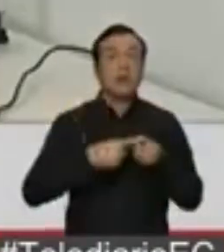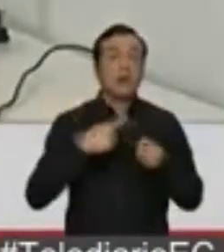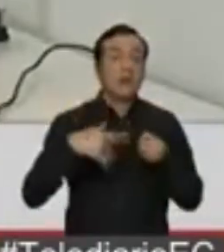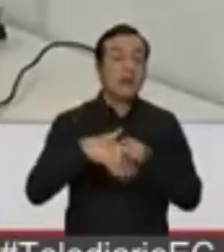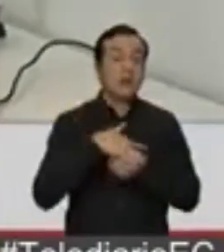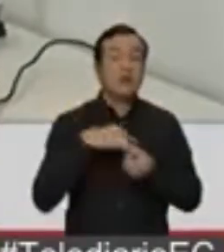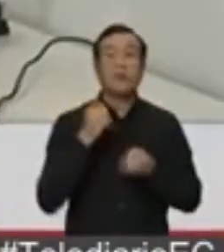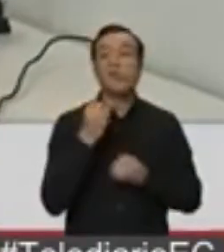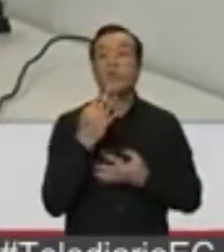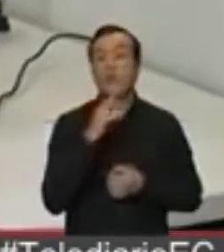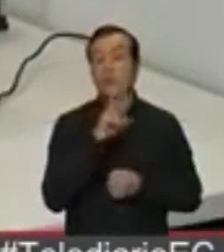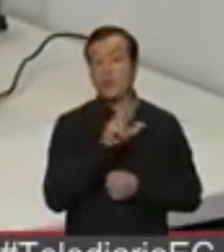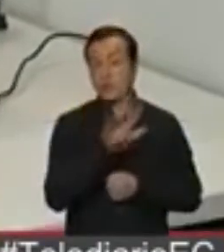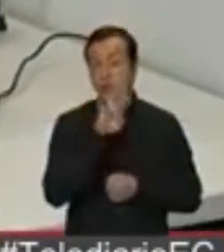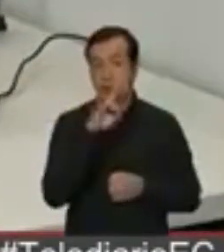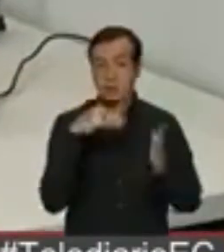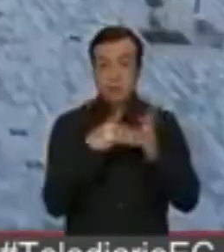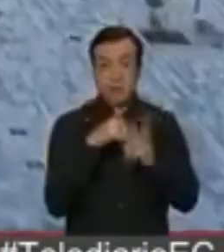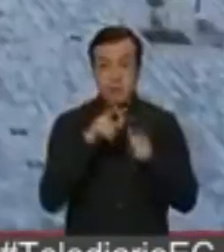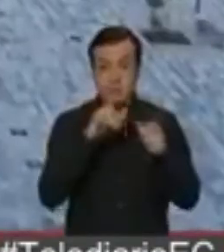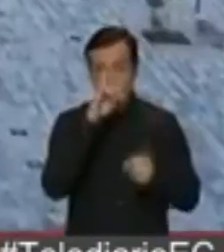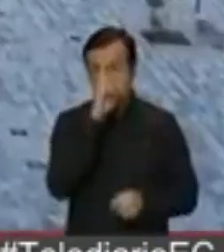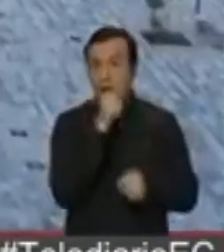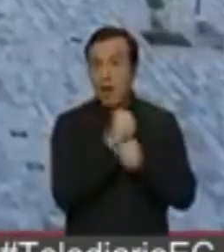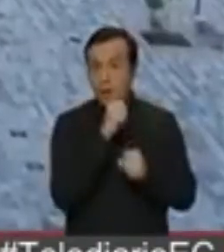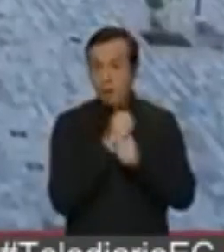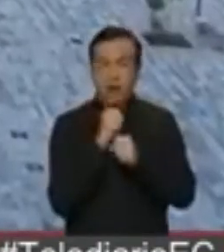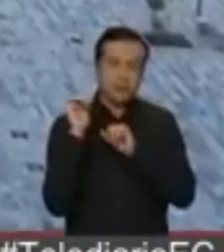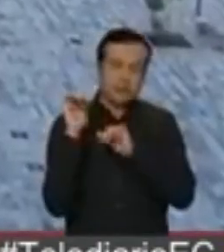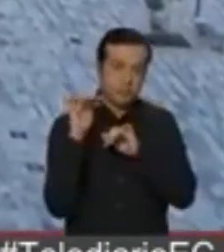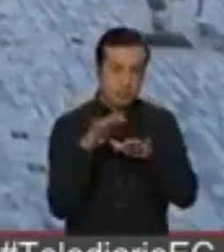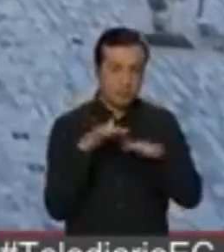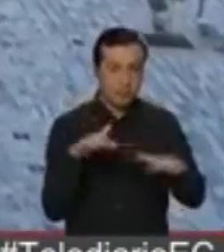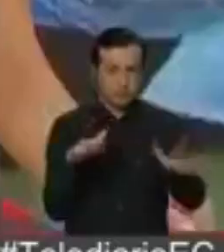corresponde a más de 37.500 personas. Alex Llanos, Ecuador TV.